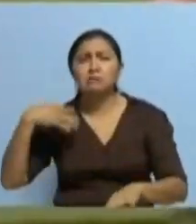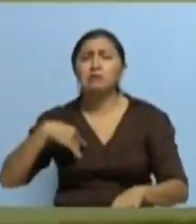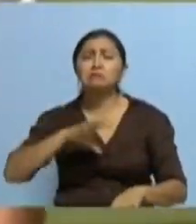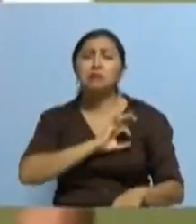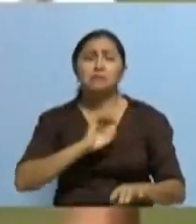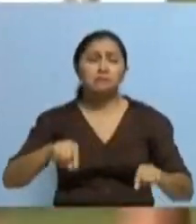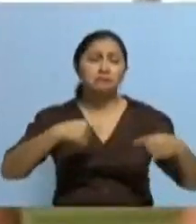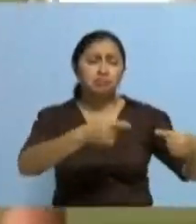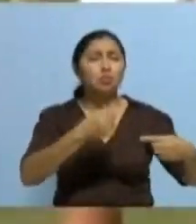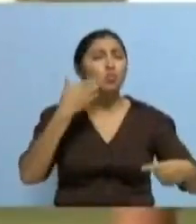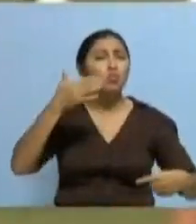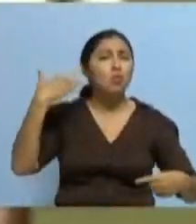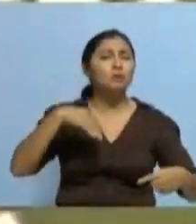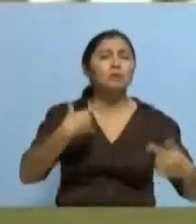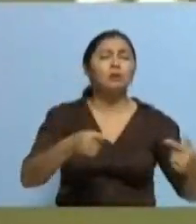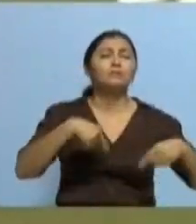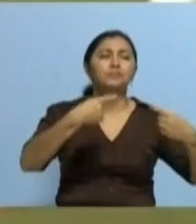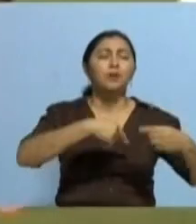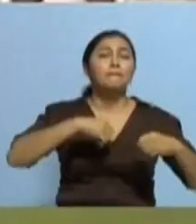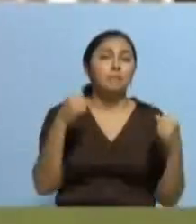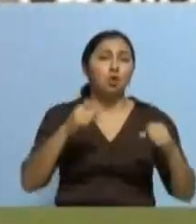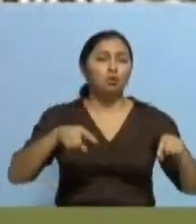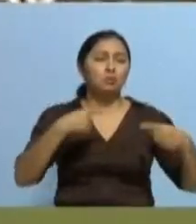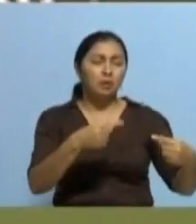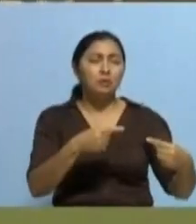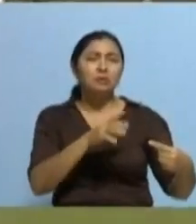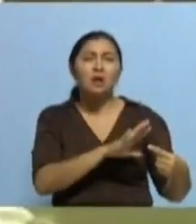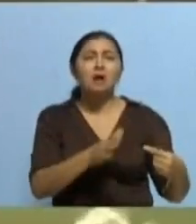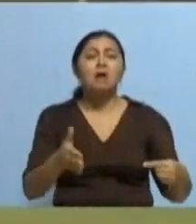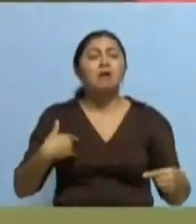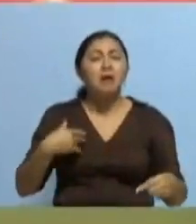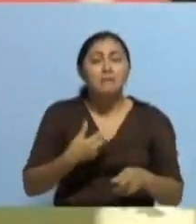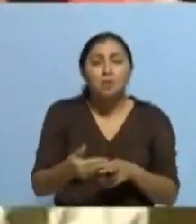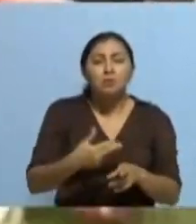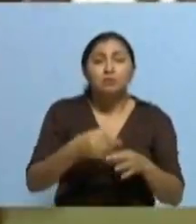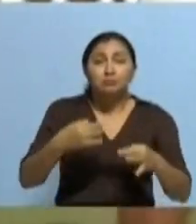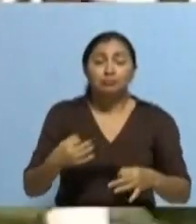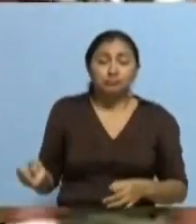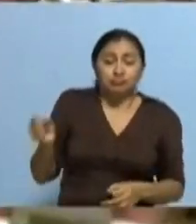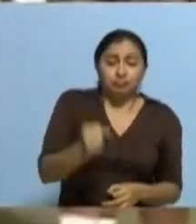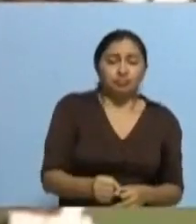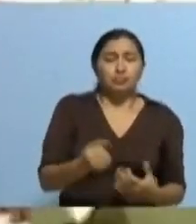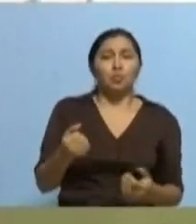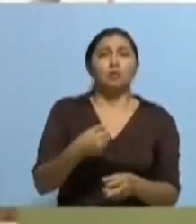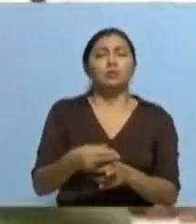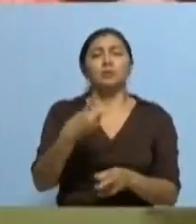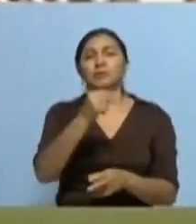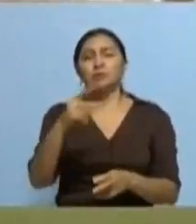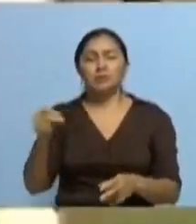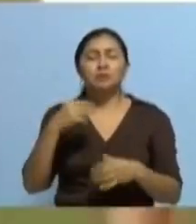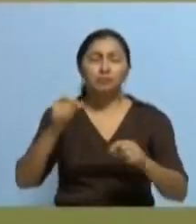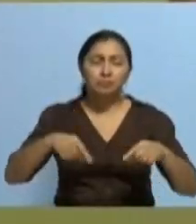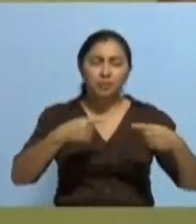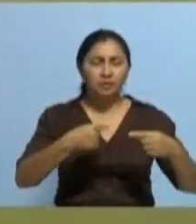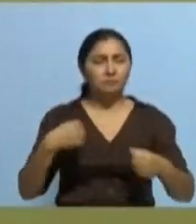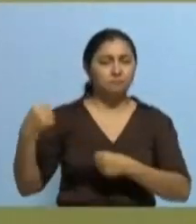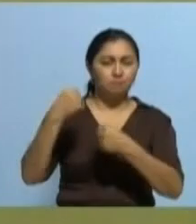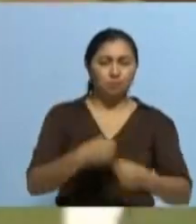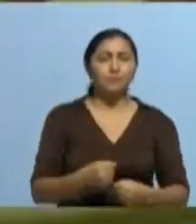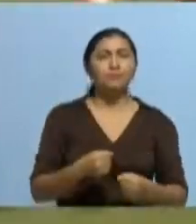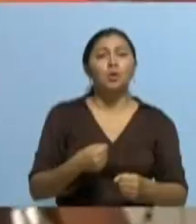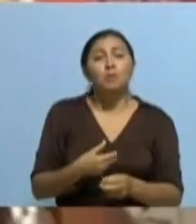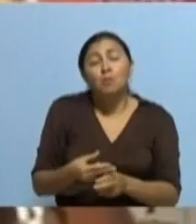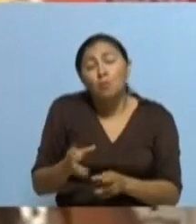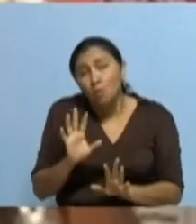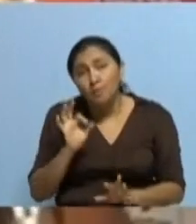ante Independiente Santa Fe, se muestra ilusionado por jugar su primer partido como titular en el 2020 y habló sobre la posibilidad de estar junto a